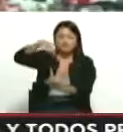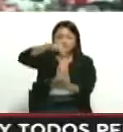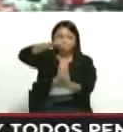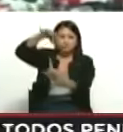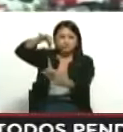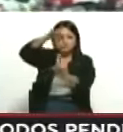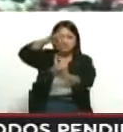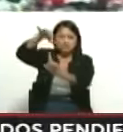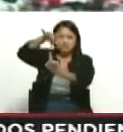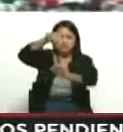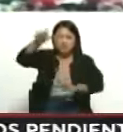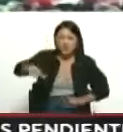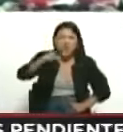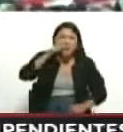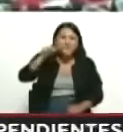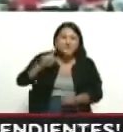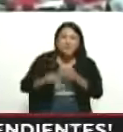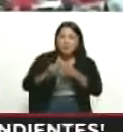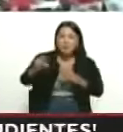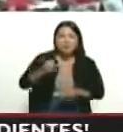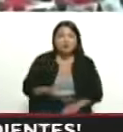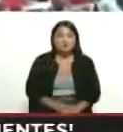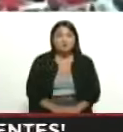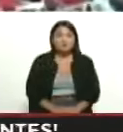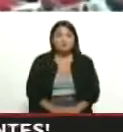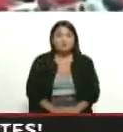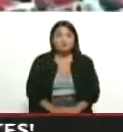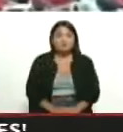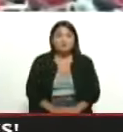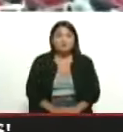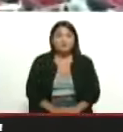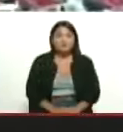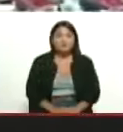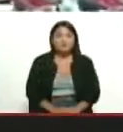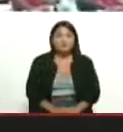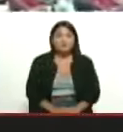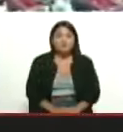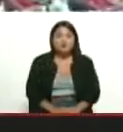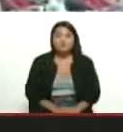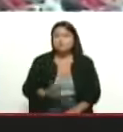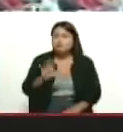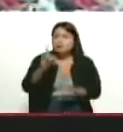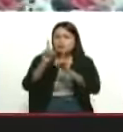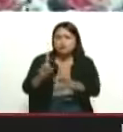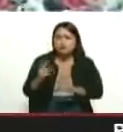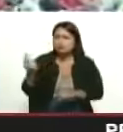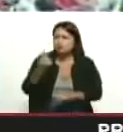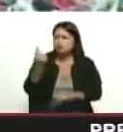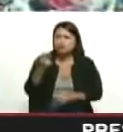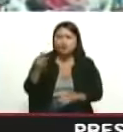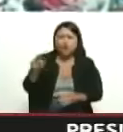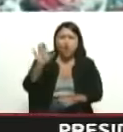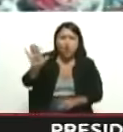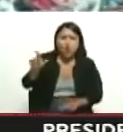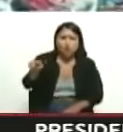han designado a alguien que de manera unilateral, provocadora, de manera